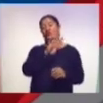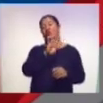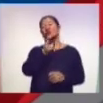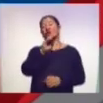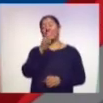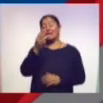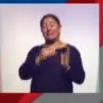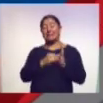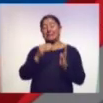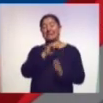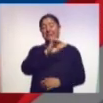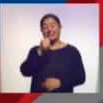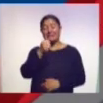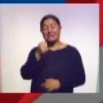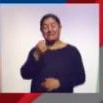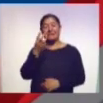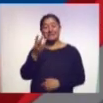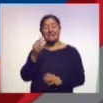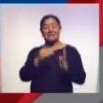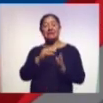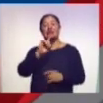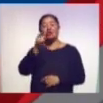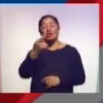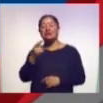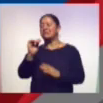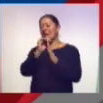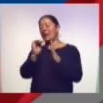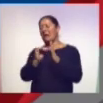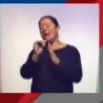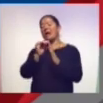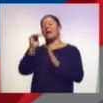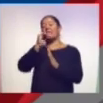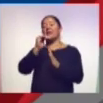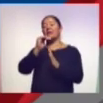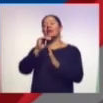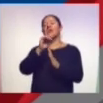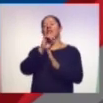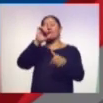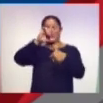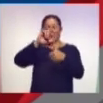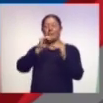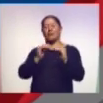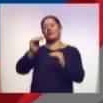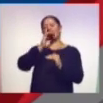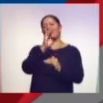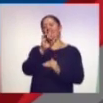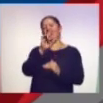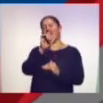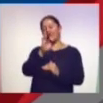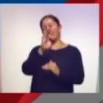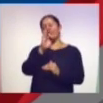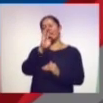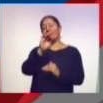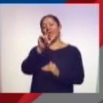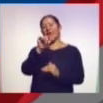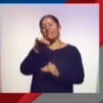$93,566,000, solamente está debajo del Liverpool y del Flamengo. Así que bueno, aunque sabemos que no juegan los billetes. Sabemos que sí da una referencia de que